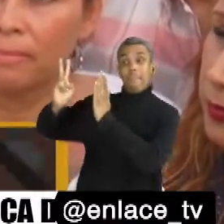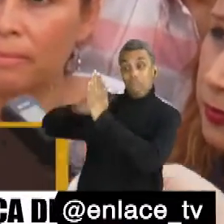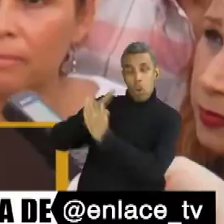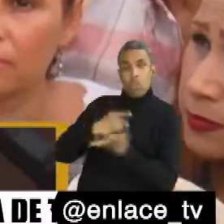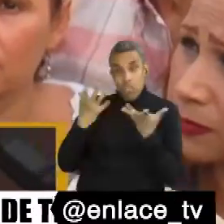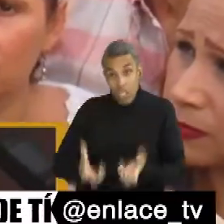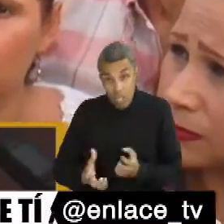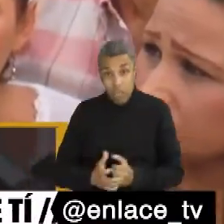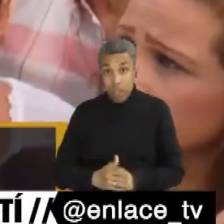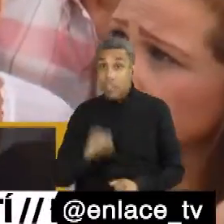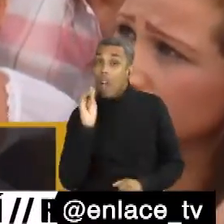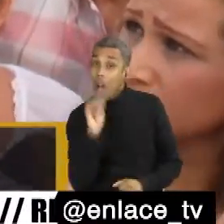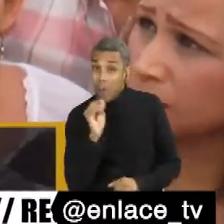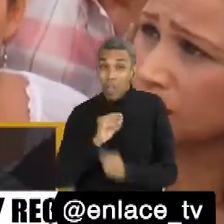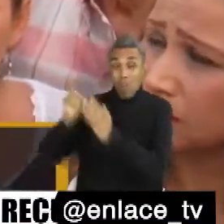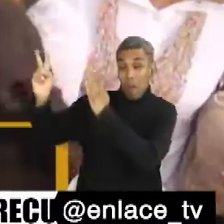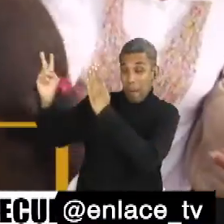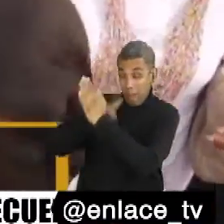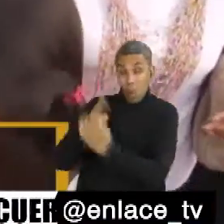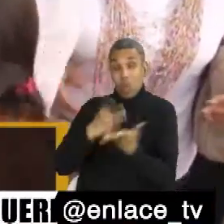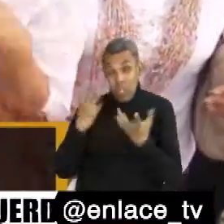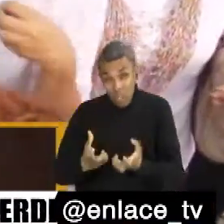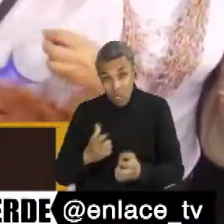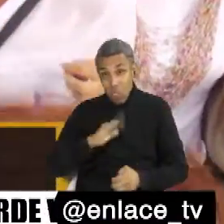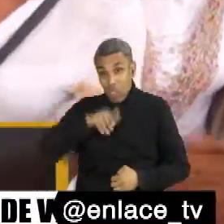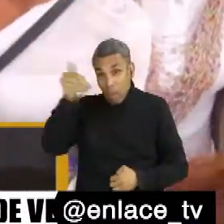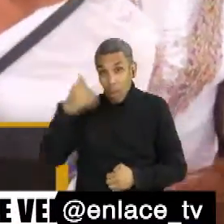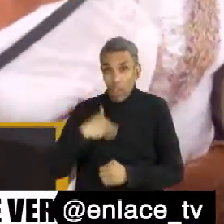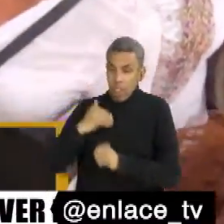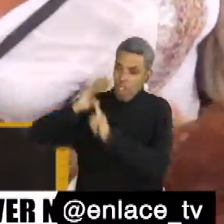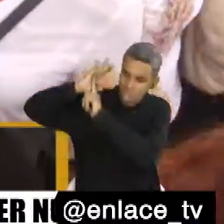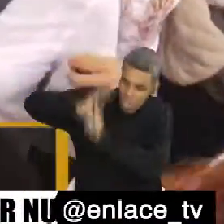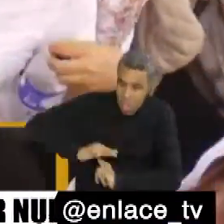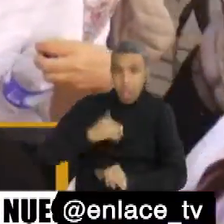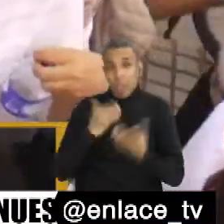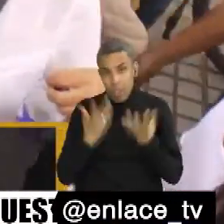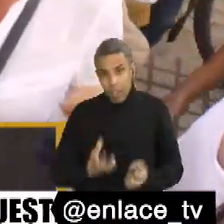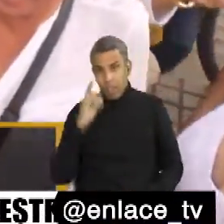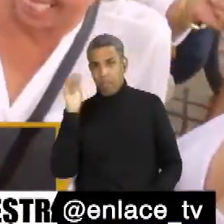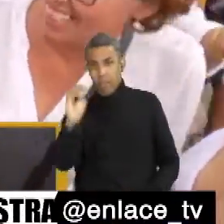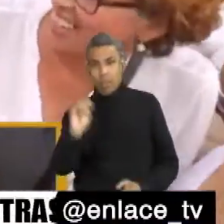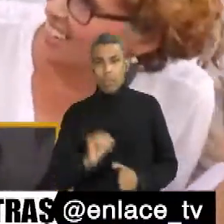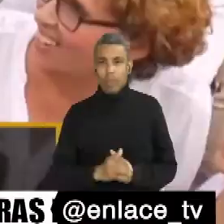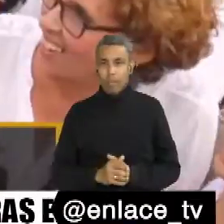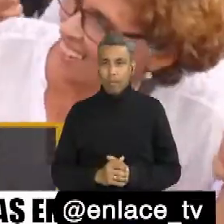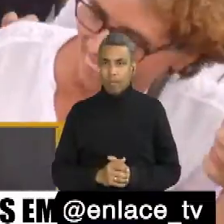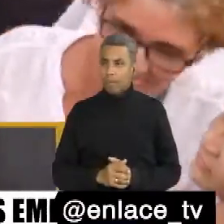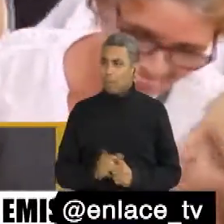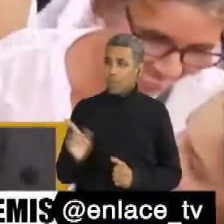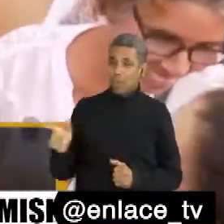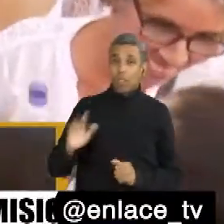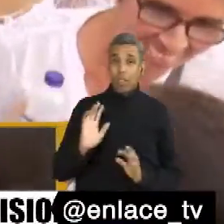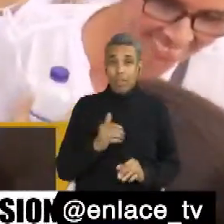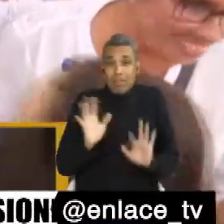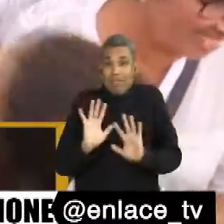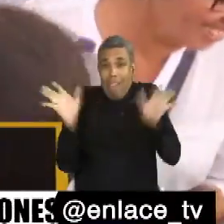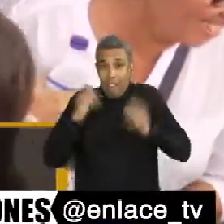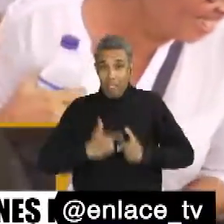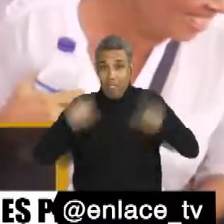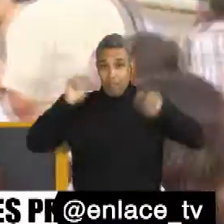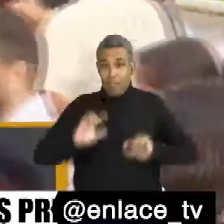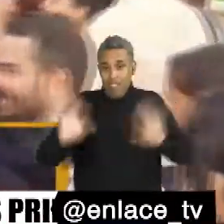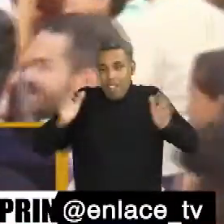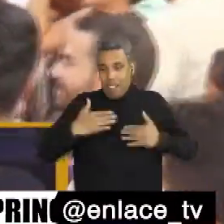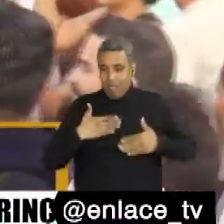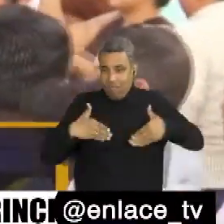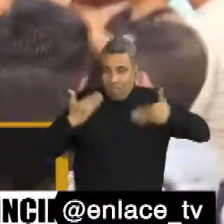me quisieron asesinar judicialmente también. Para el abogado defensor, en este caso, aún queda mucha tela por cortar. A su cliente,